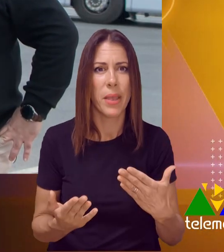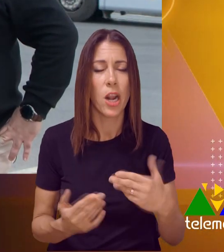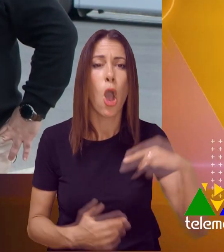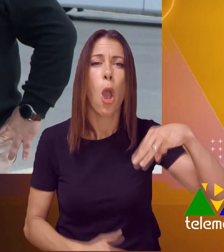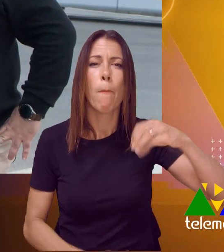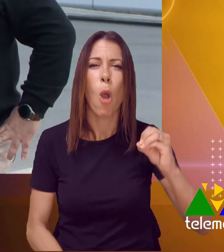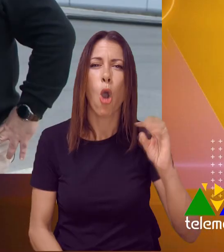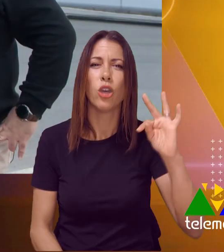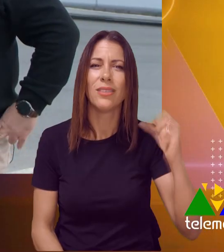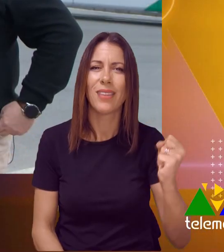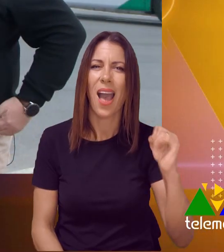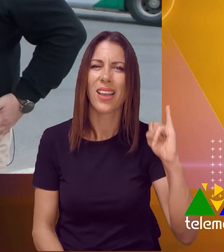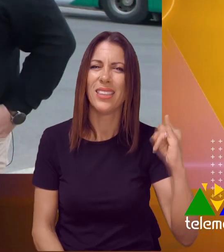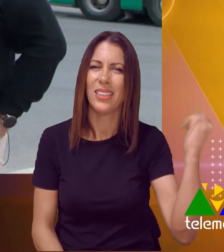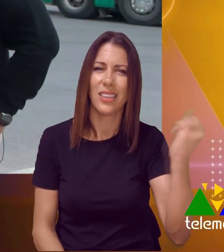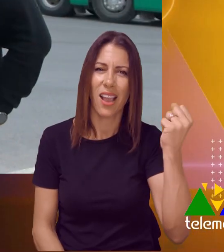Motaijaní.